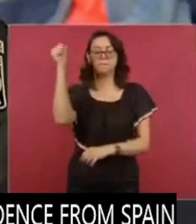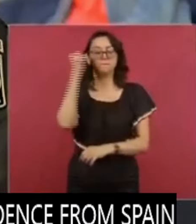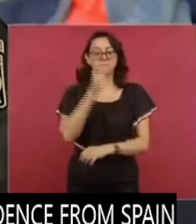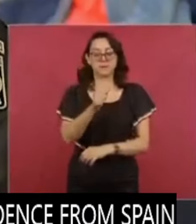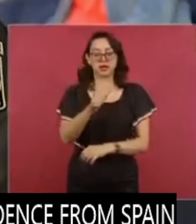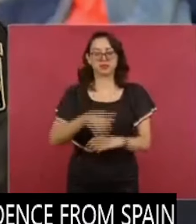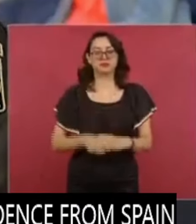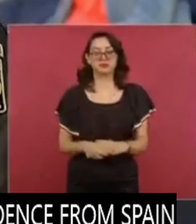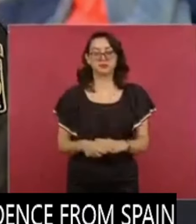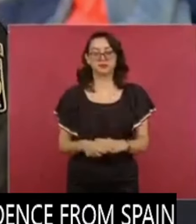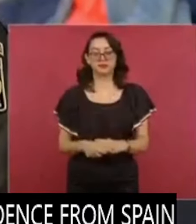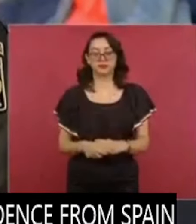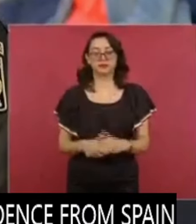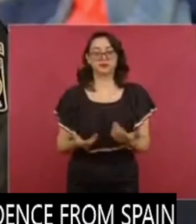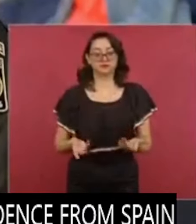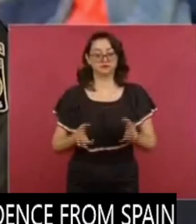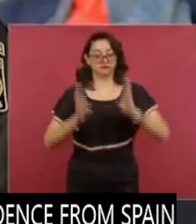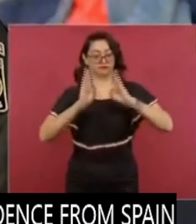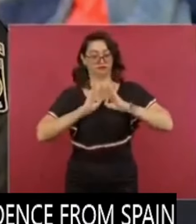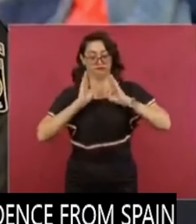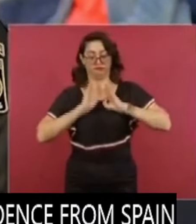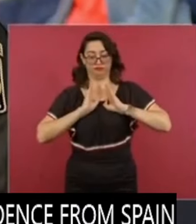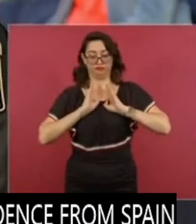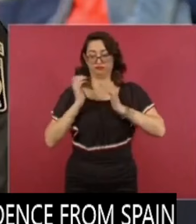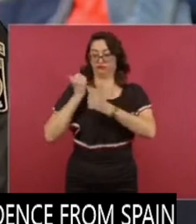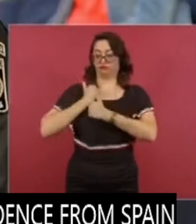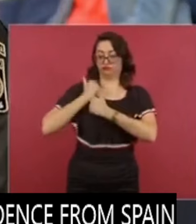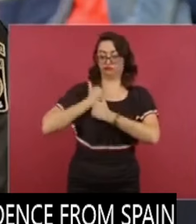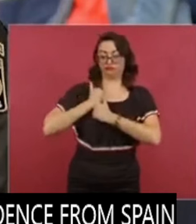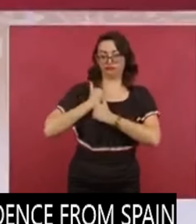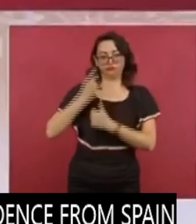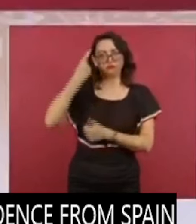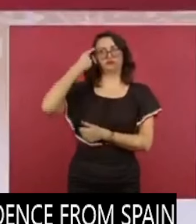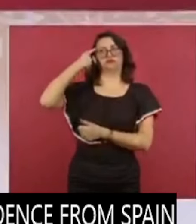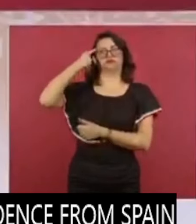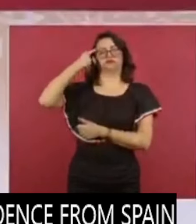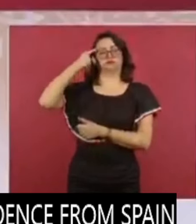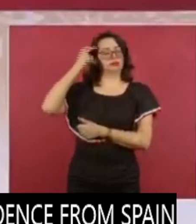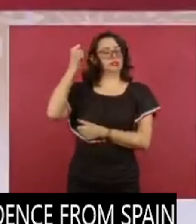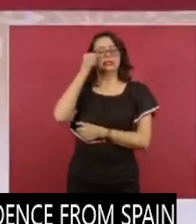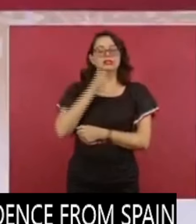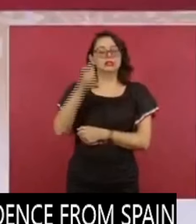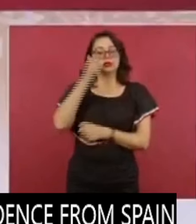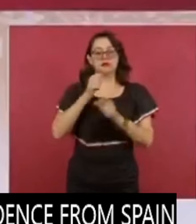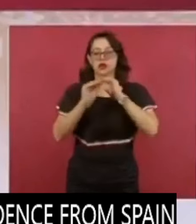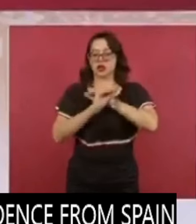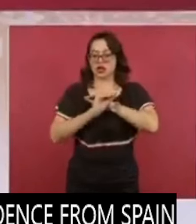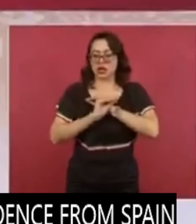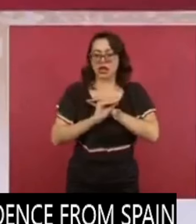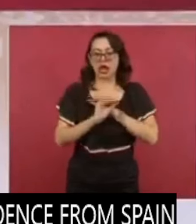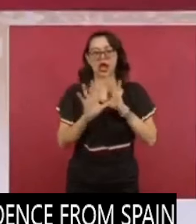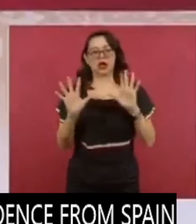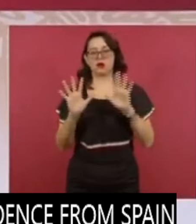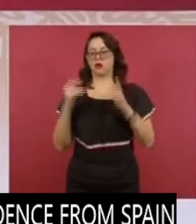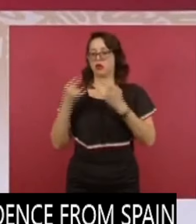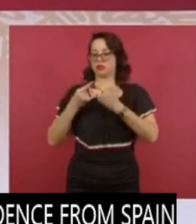Las Fuerzas Armadas han tenido claro estos preceptos con los que han participado en cada una de las etapas